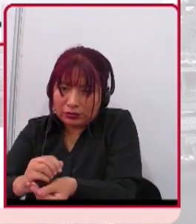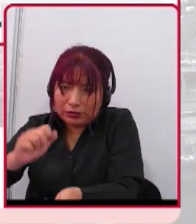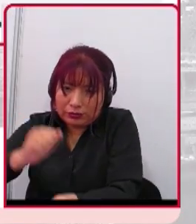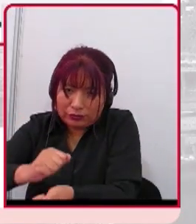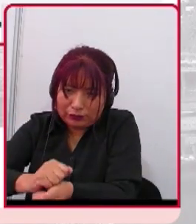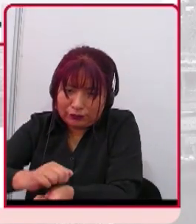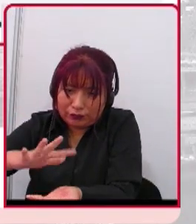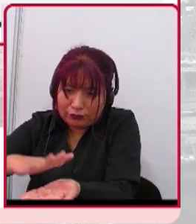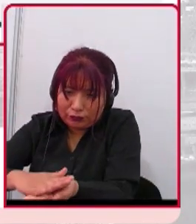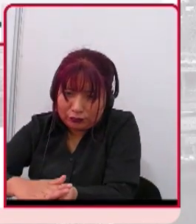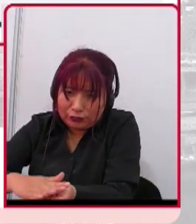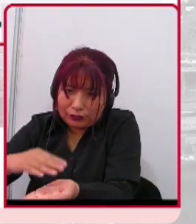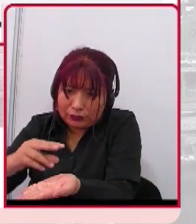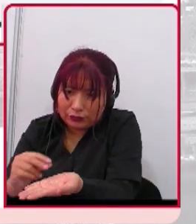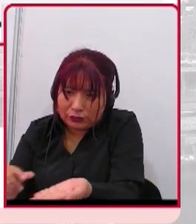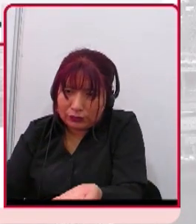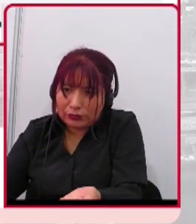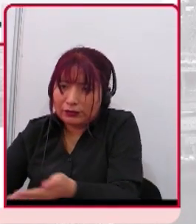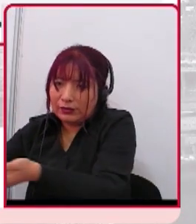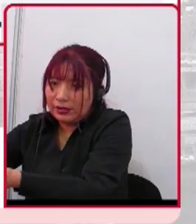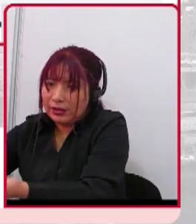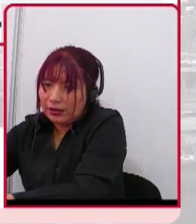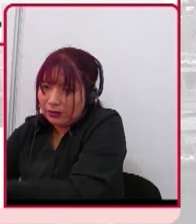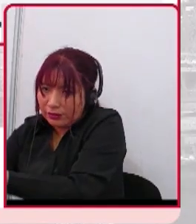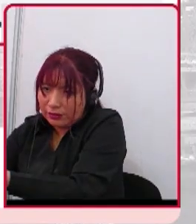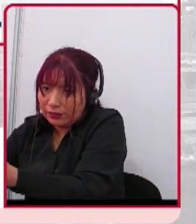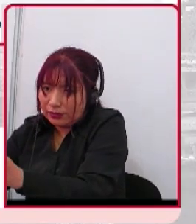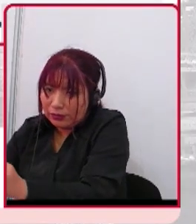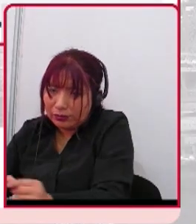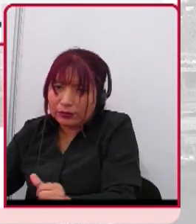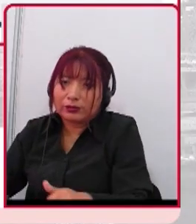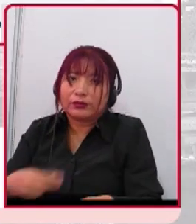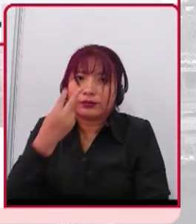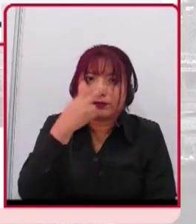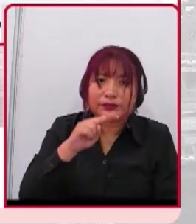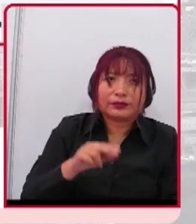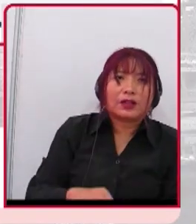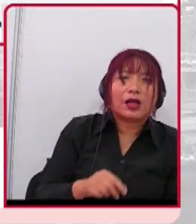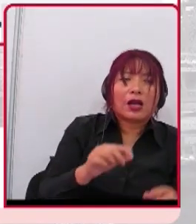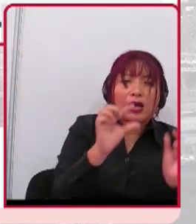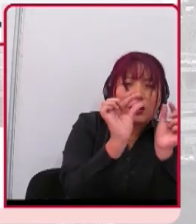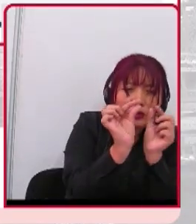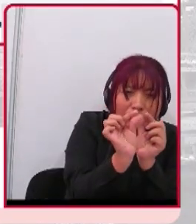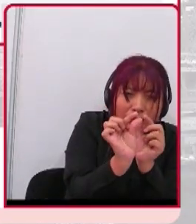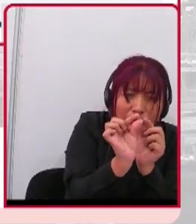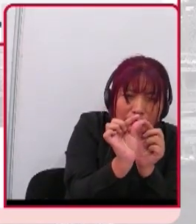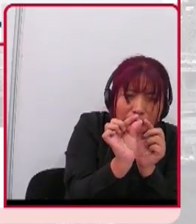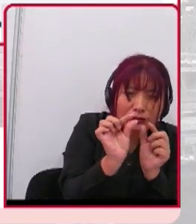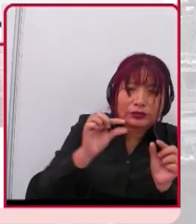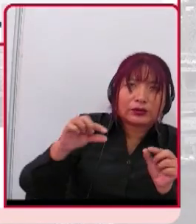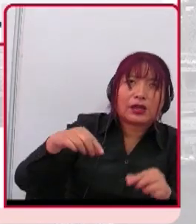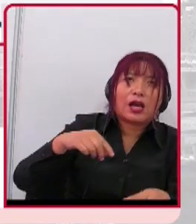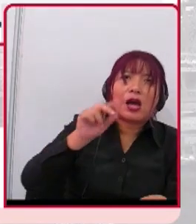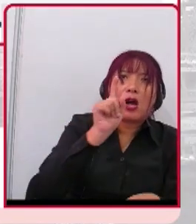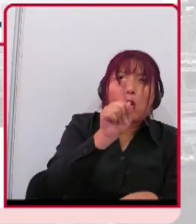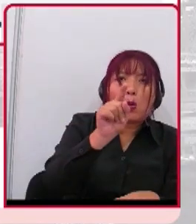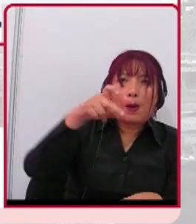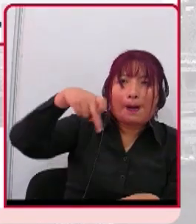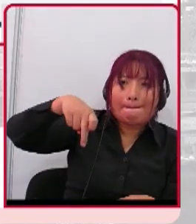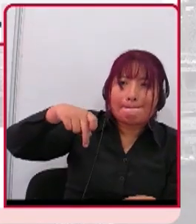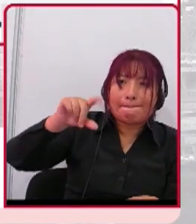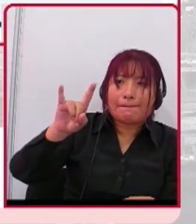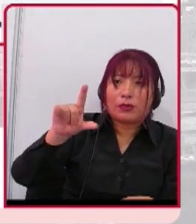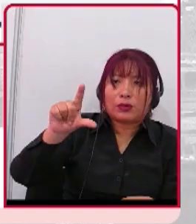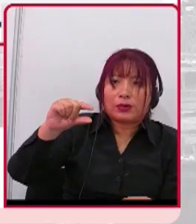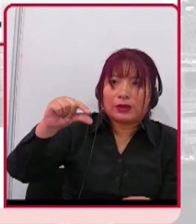producción de material por debajo de 1 pulgada, un P80 de 1 pulgada. Esto involucró hacer una inversión de